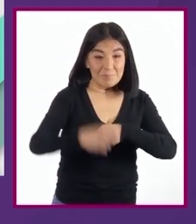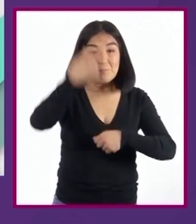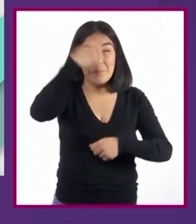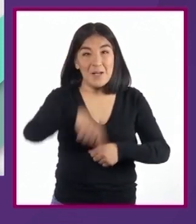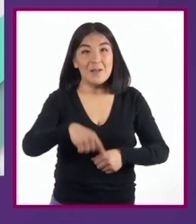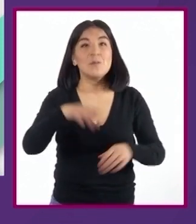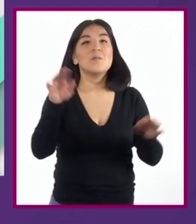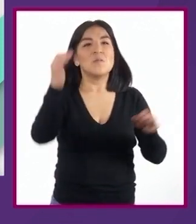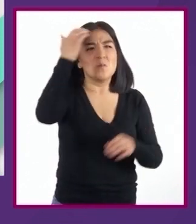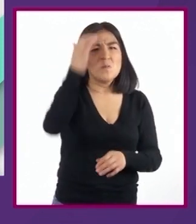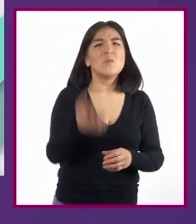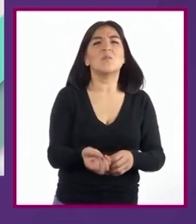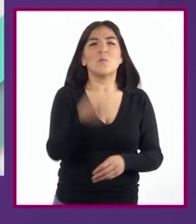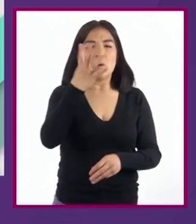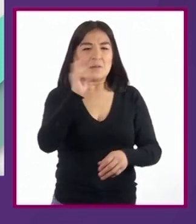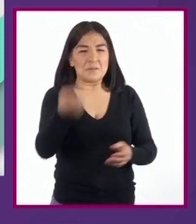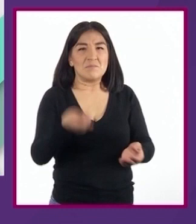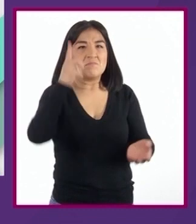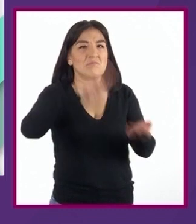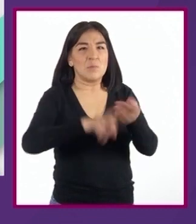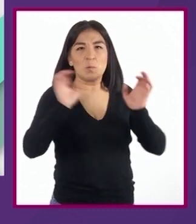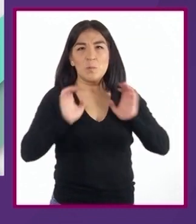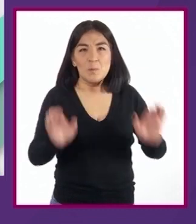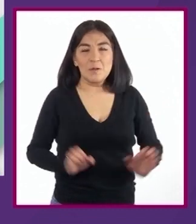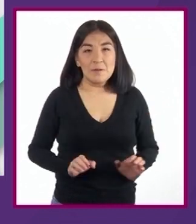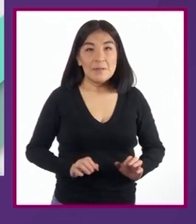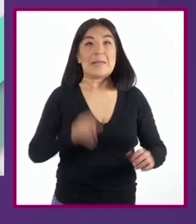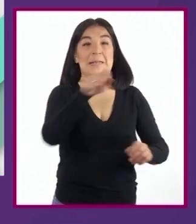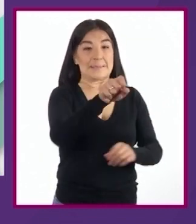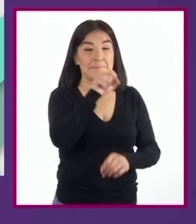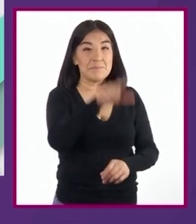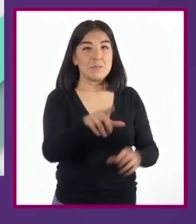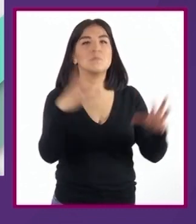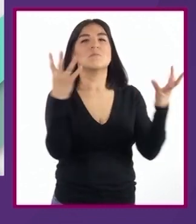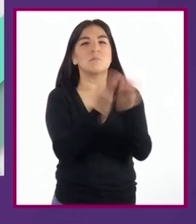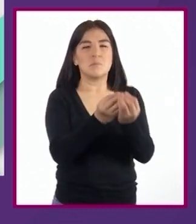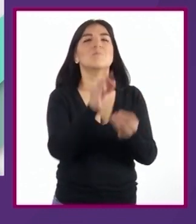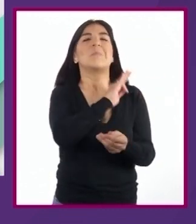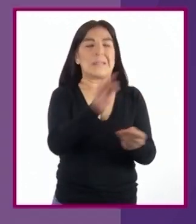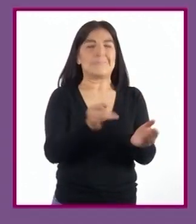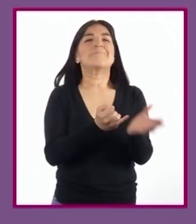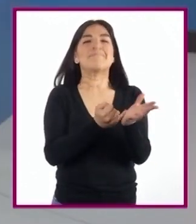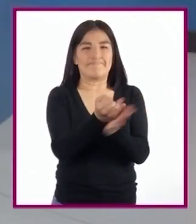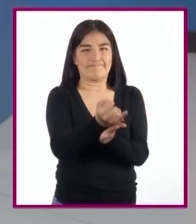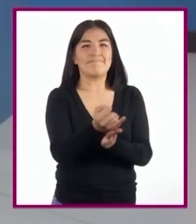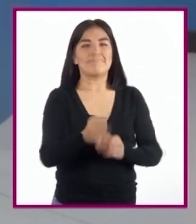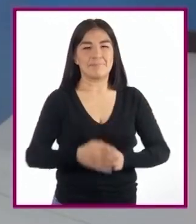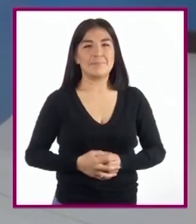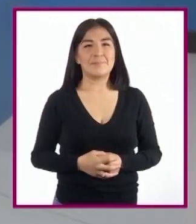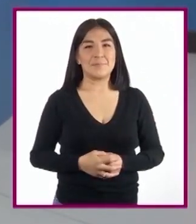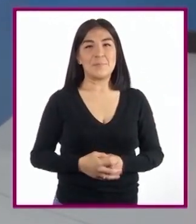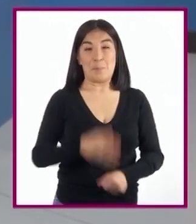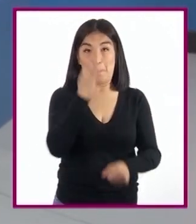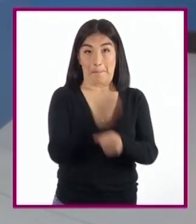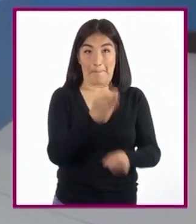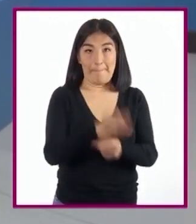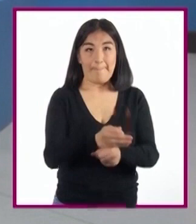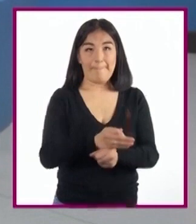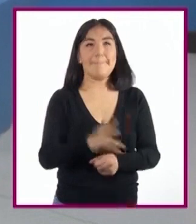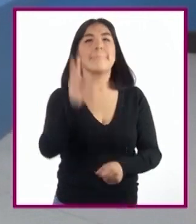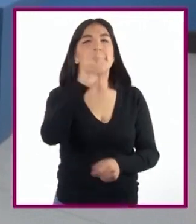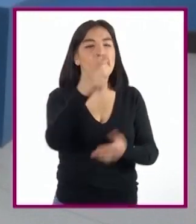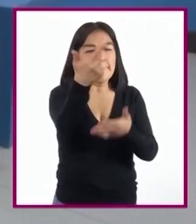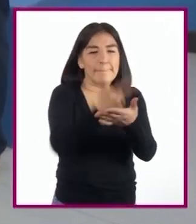tasa de éxito de la misma, con base en la probabilidad podrán tomar una decisión. Hasta el momento,